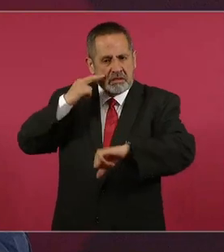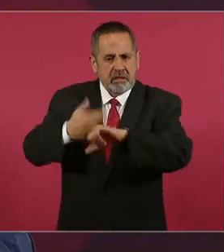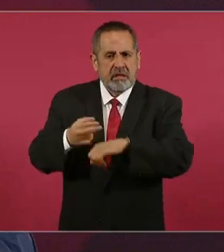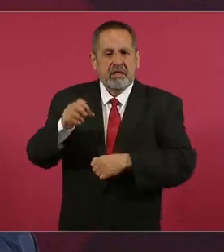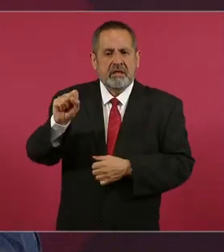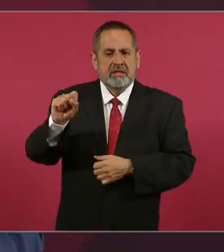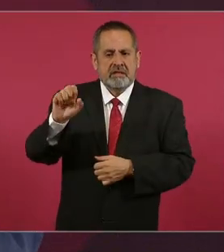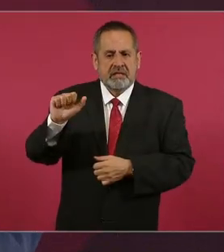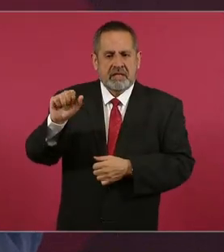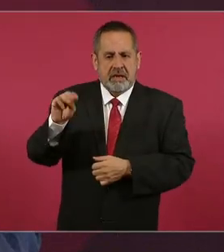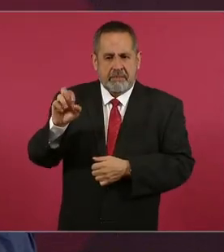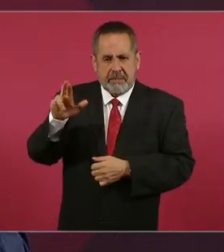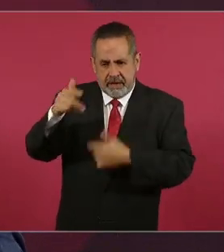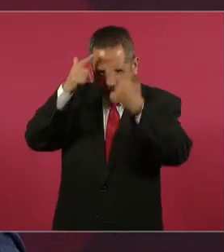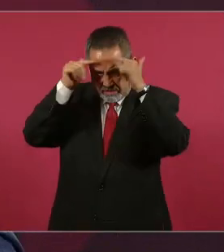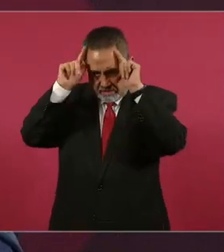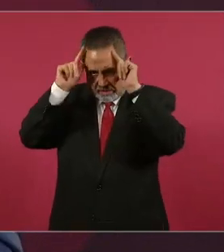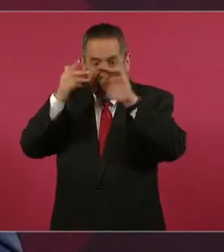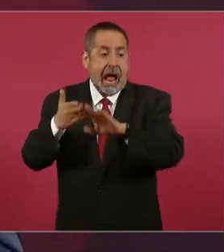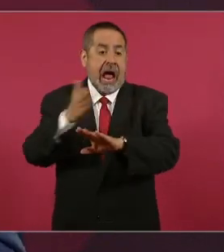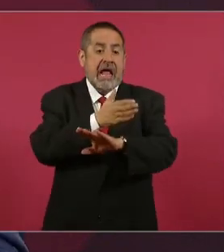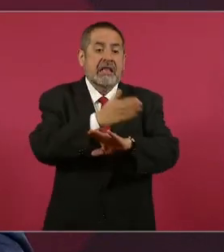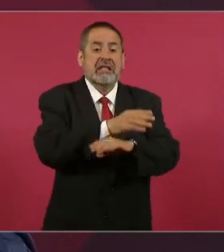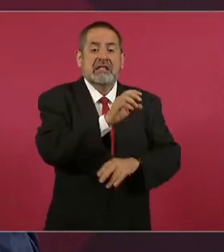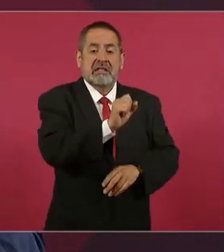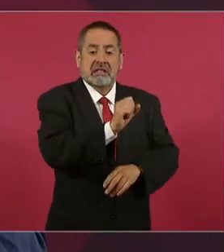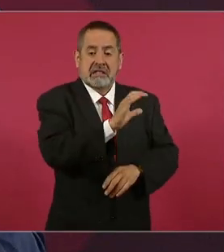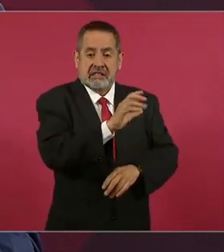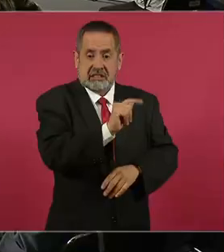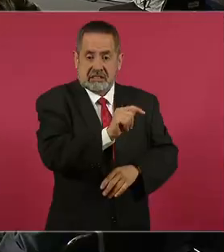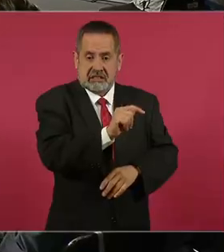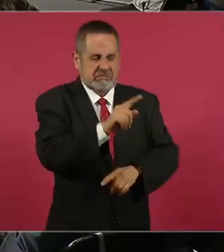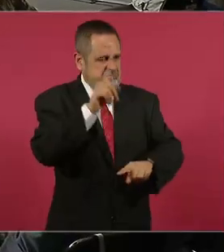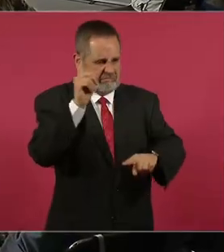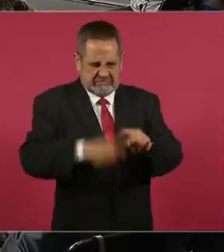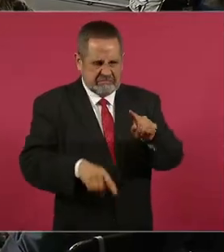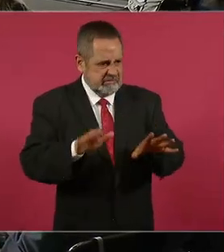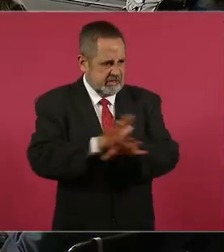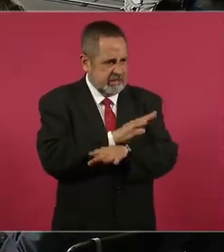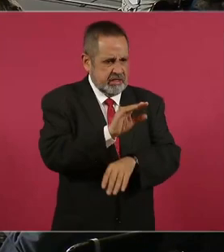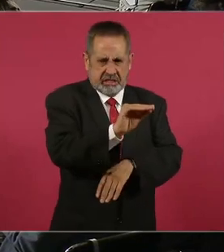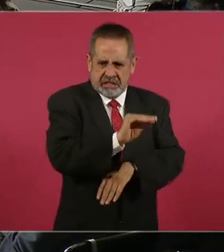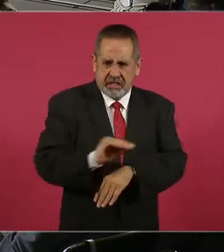de la Secretaría de Comunicaciones a Marina,